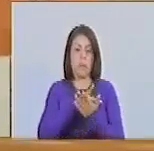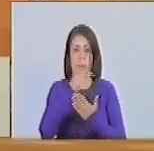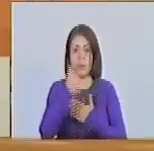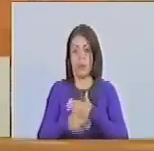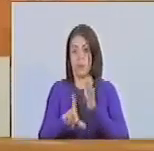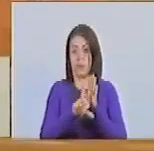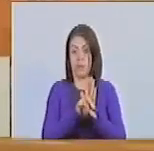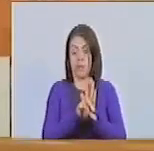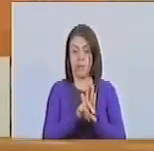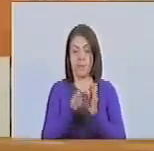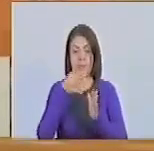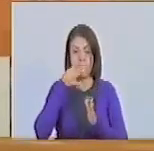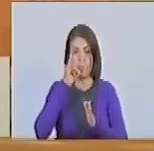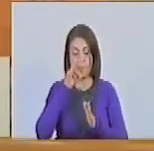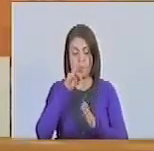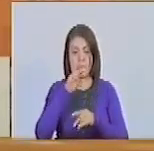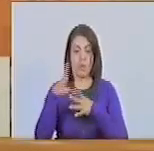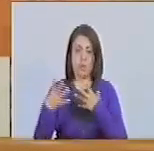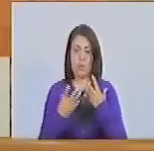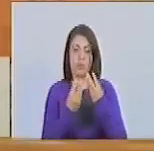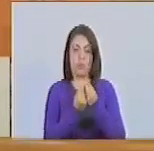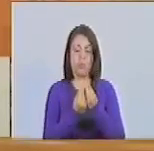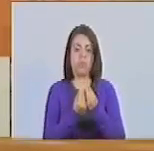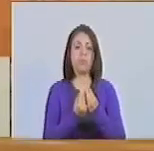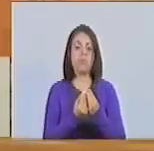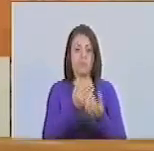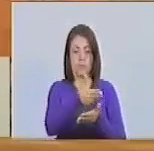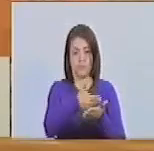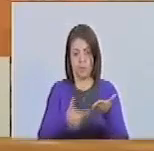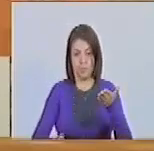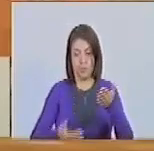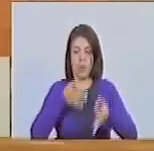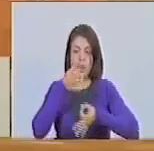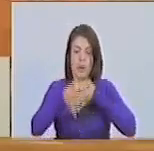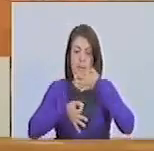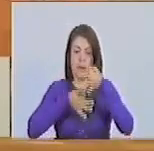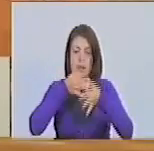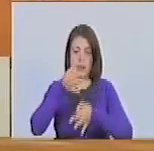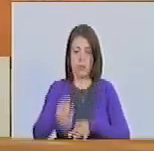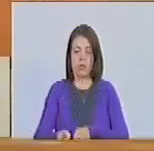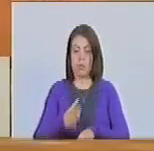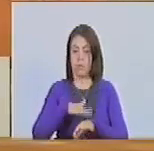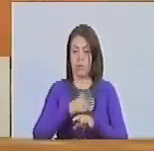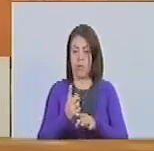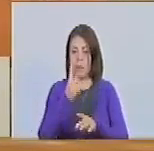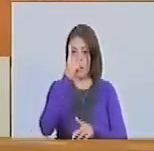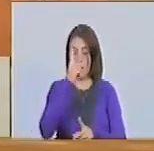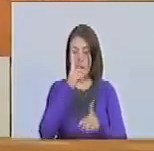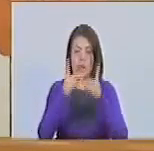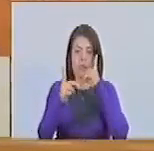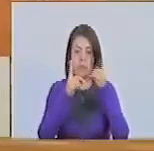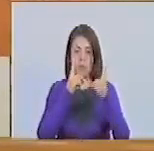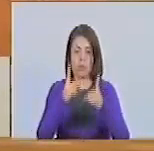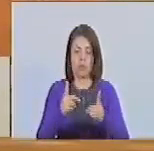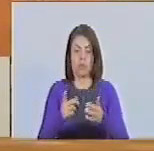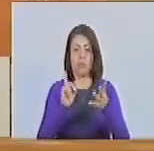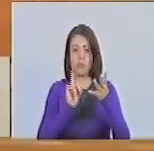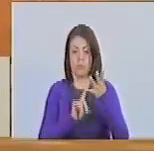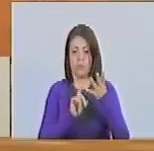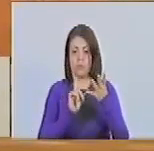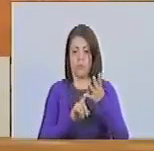proyecto de ley de café, acompañado de su correspondiente exposición de motivos a los efectos de su primera discusión.